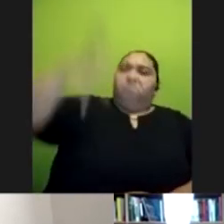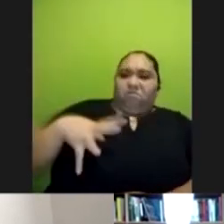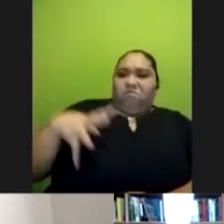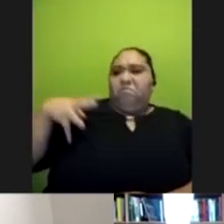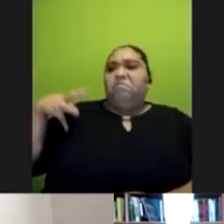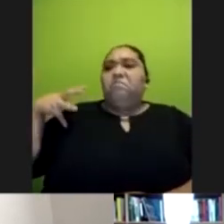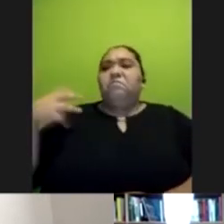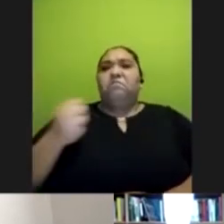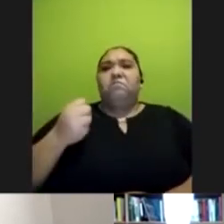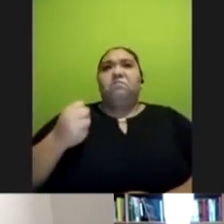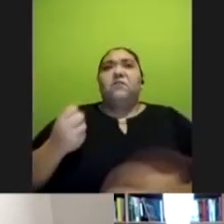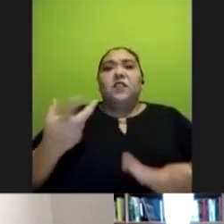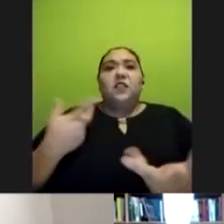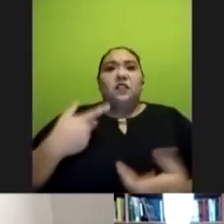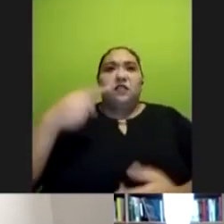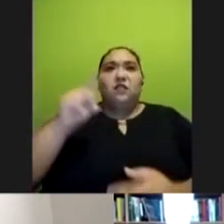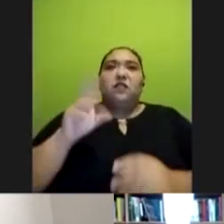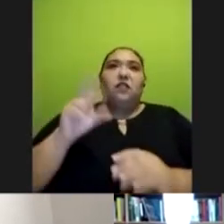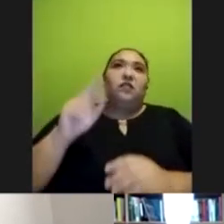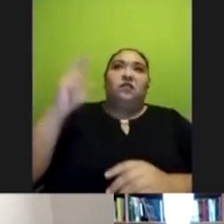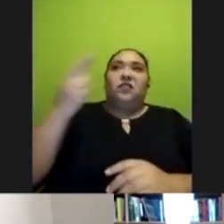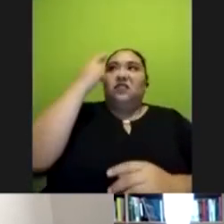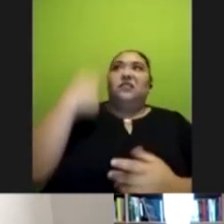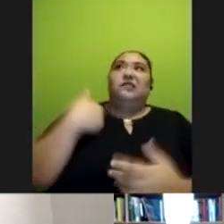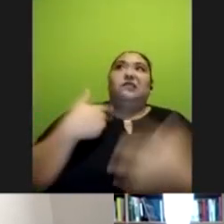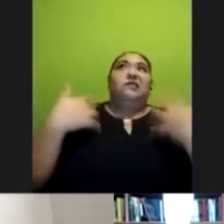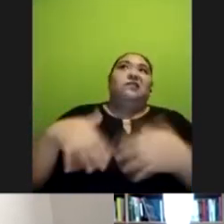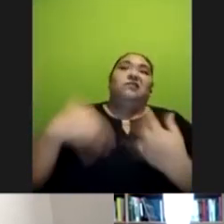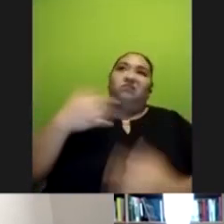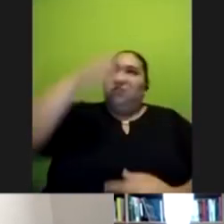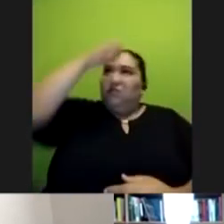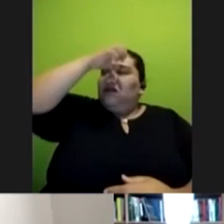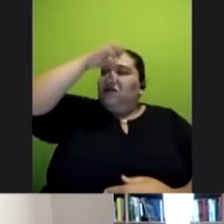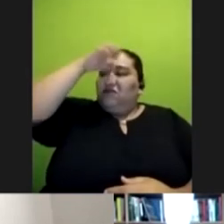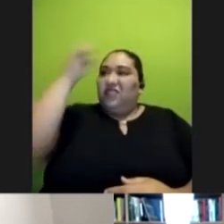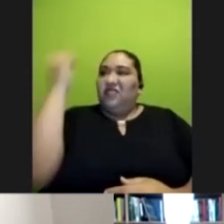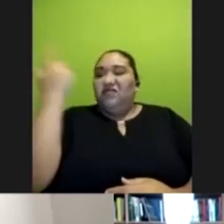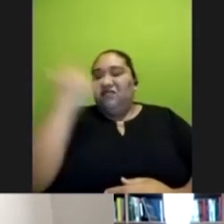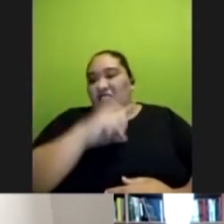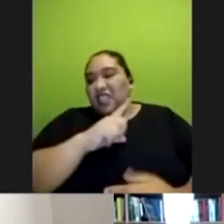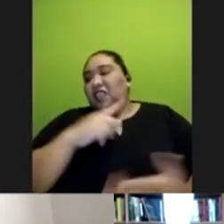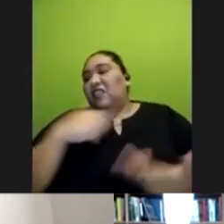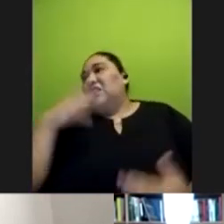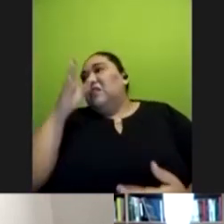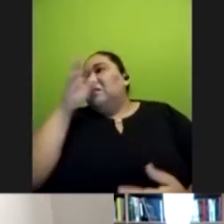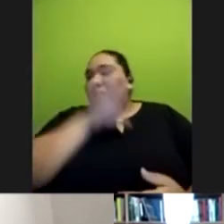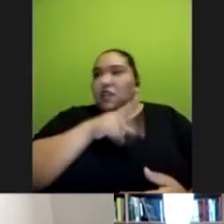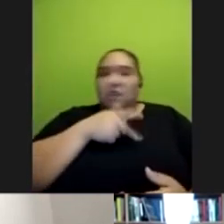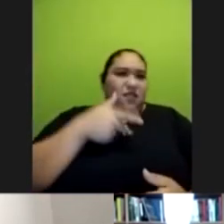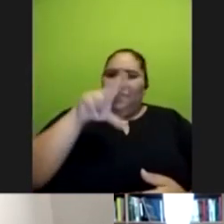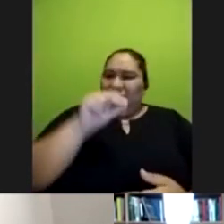¿no? Sino que pueda ser una experiencia como es, una experiencia buena, una experiencia con enseñanzas.